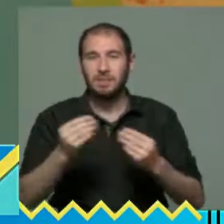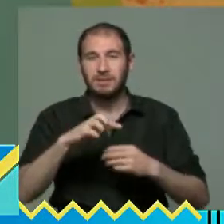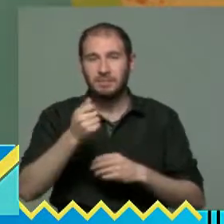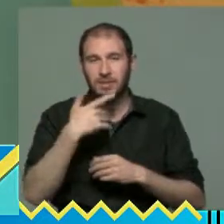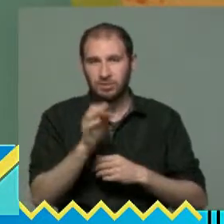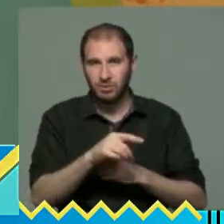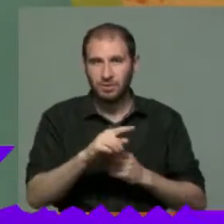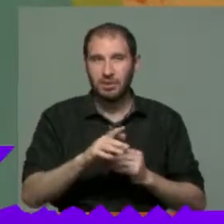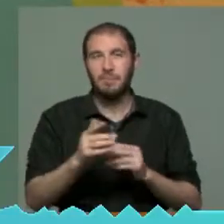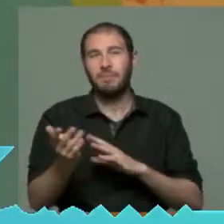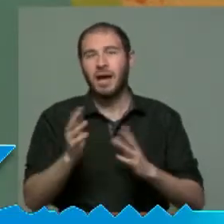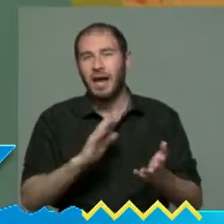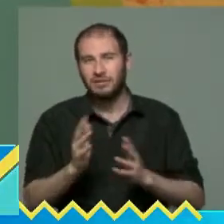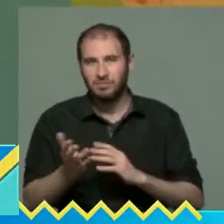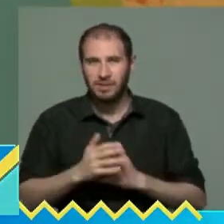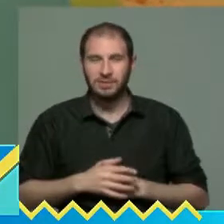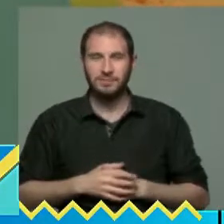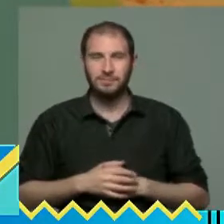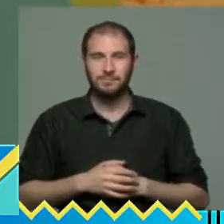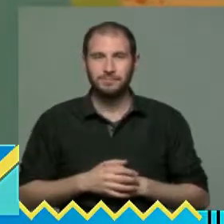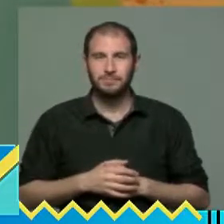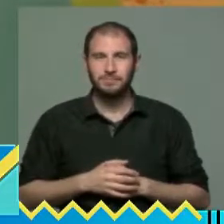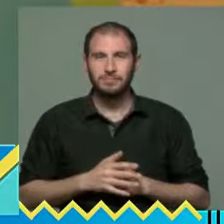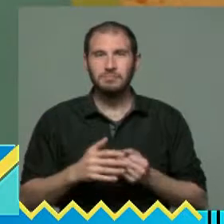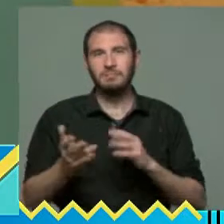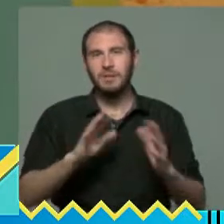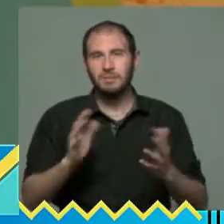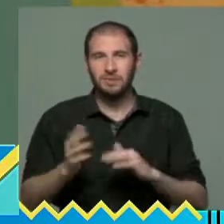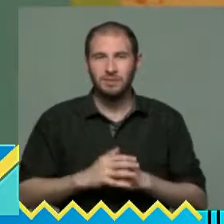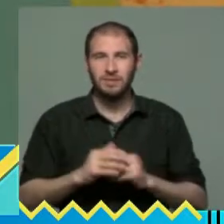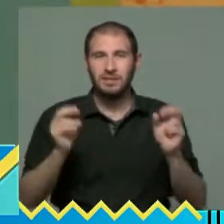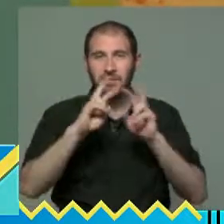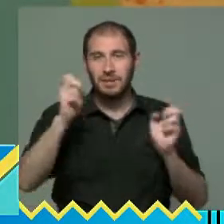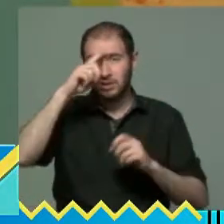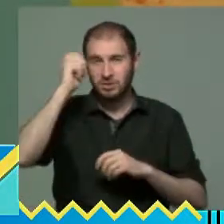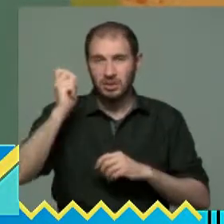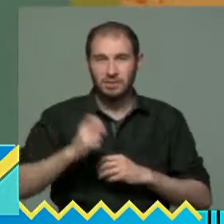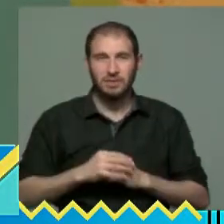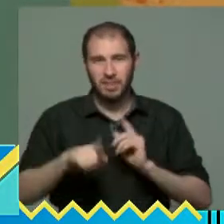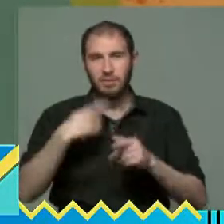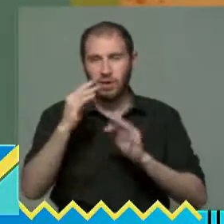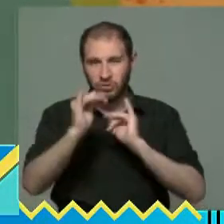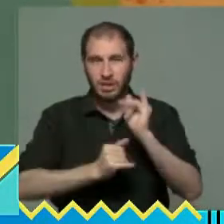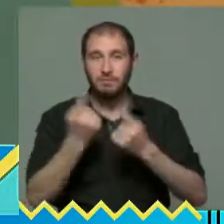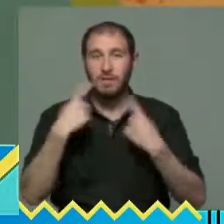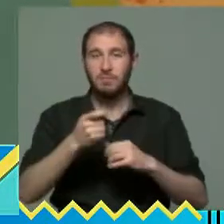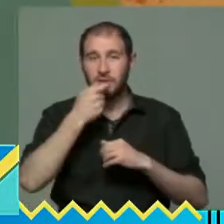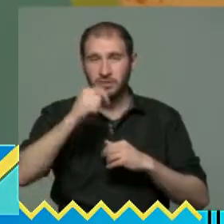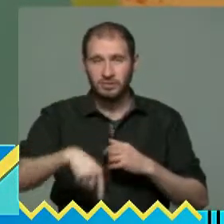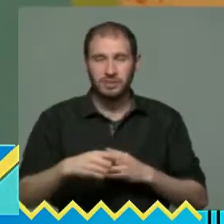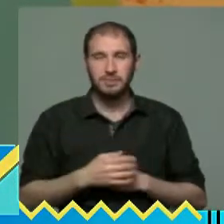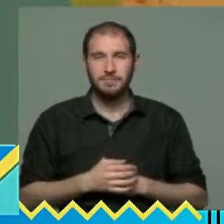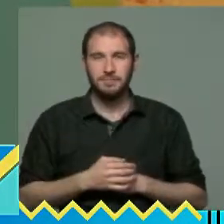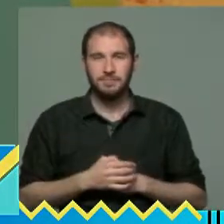PASO. ¿Qué podría eso decirse algo así a nivel nacional? Que después lo vamos a ver. Pero a nivel provincial no. A